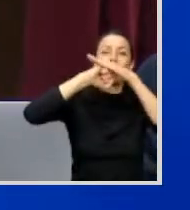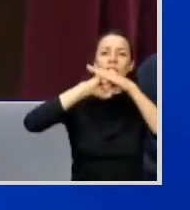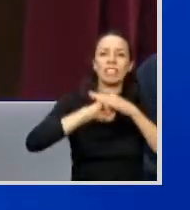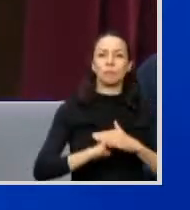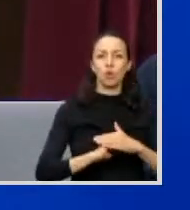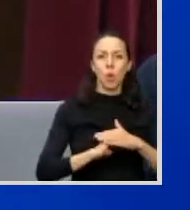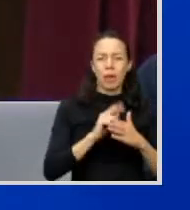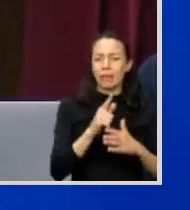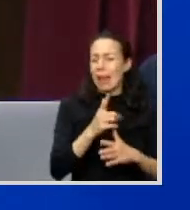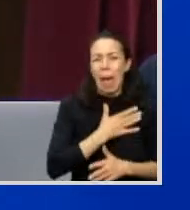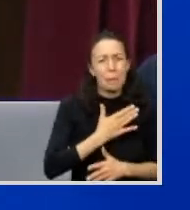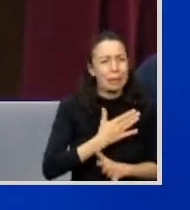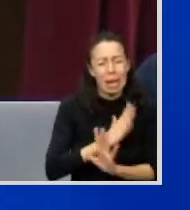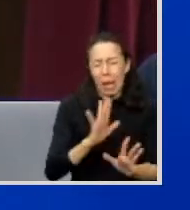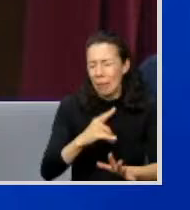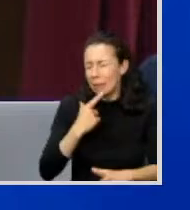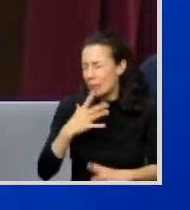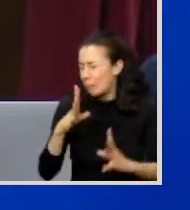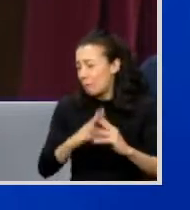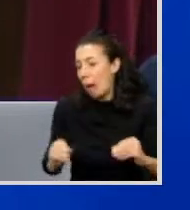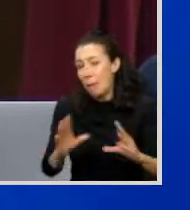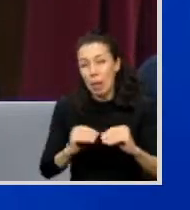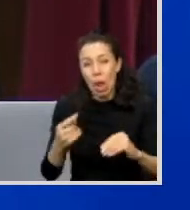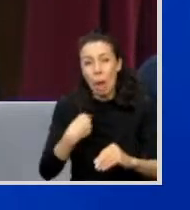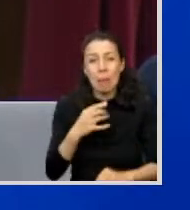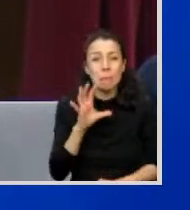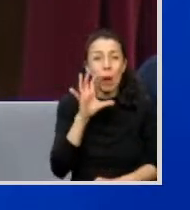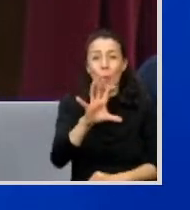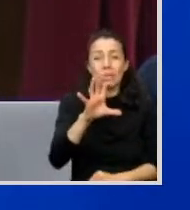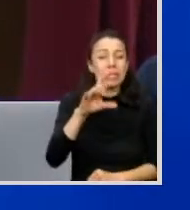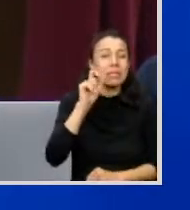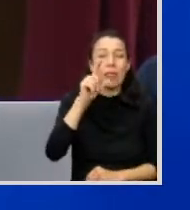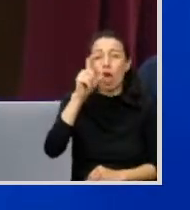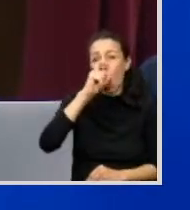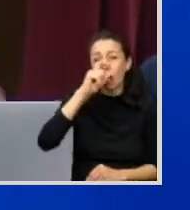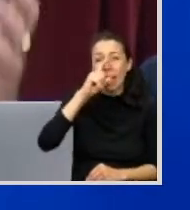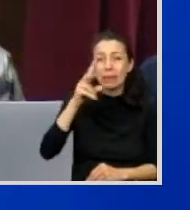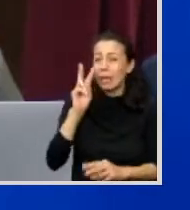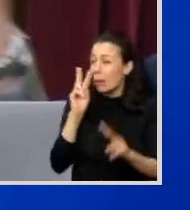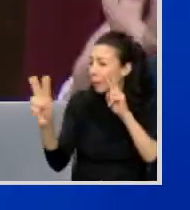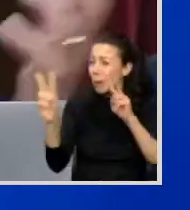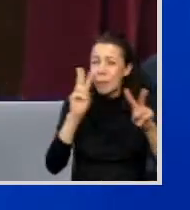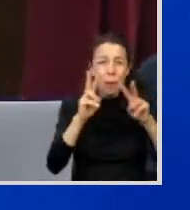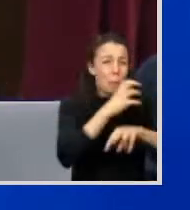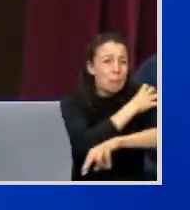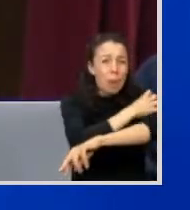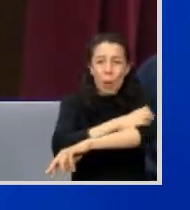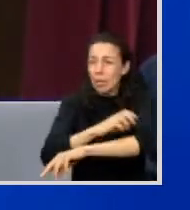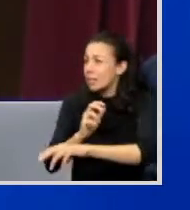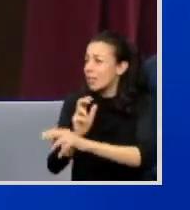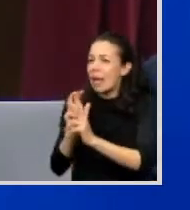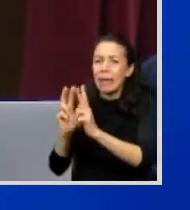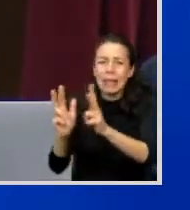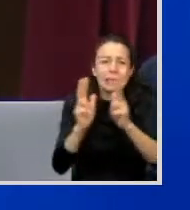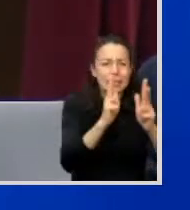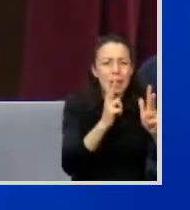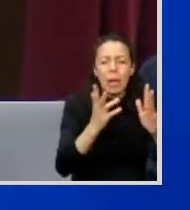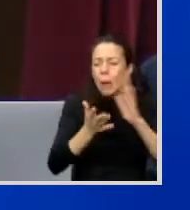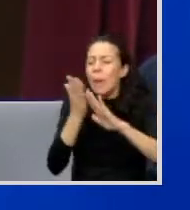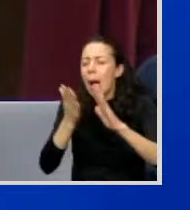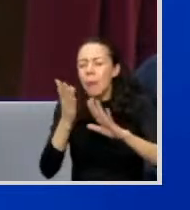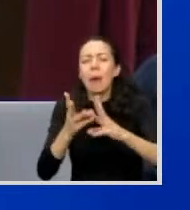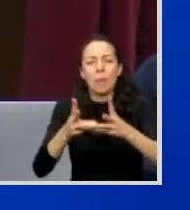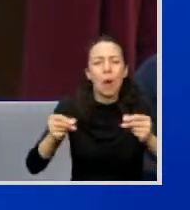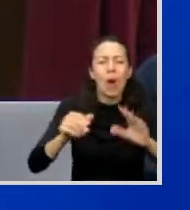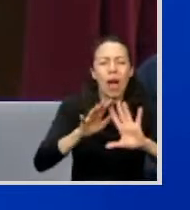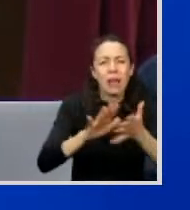punto de vista de la idea. Nosotros necesitamos estar en consonancia con la sociedad, porque la sociedad nos cuesta un poco comunicarnos con